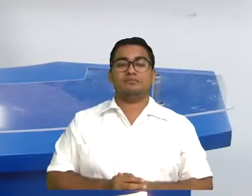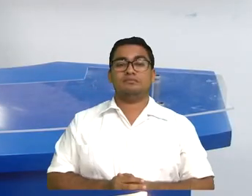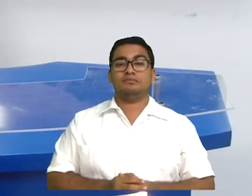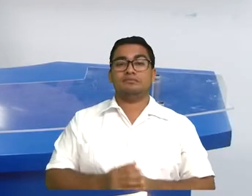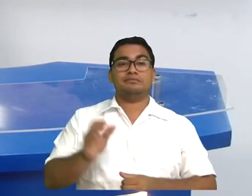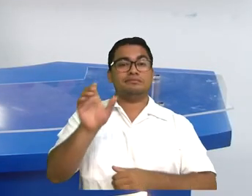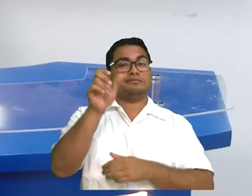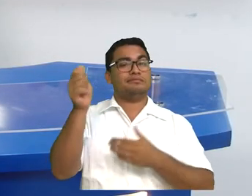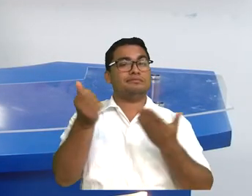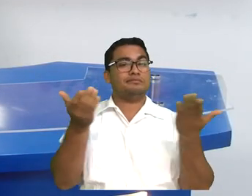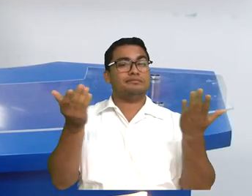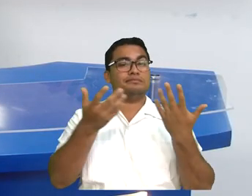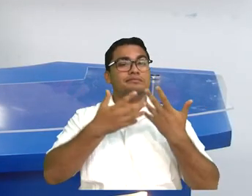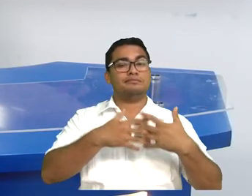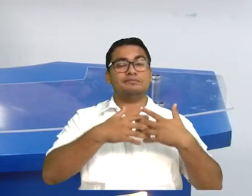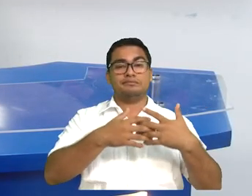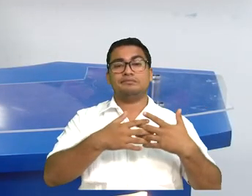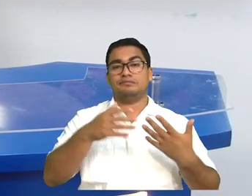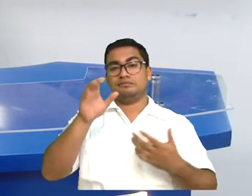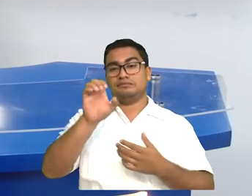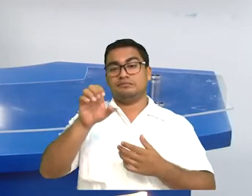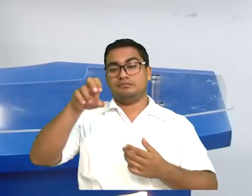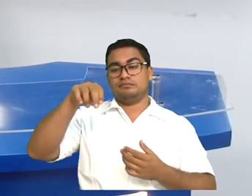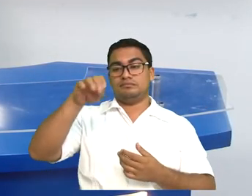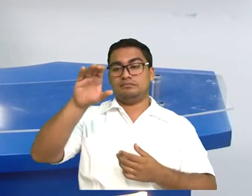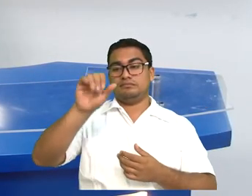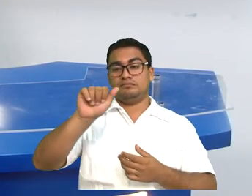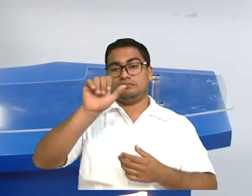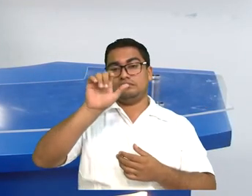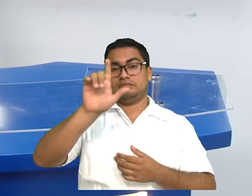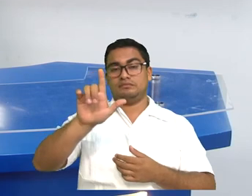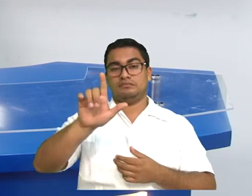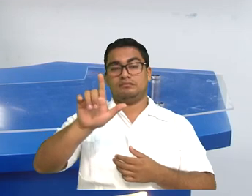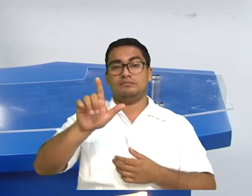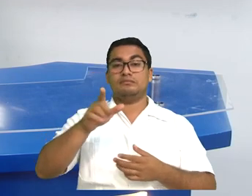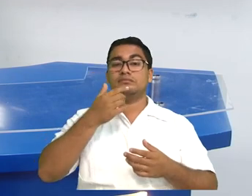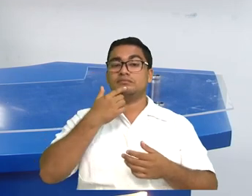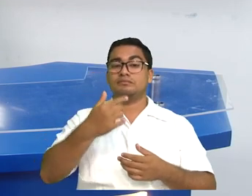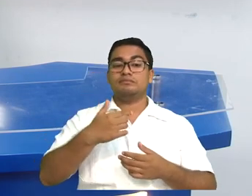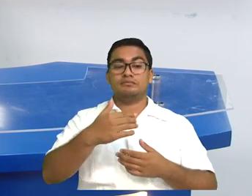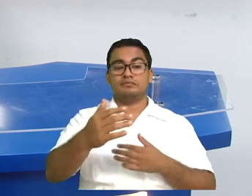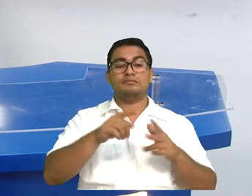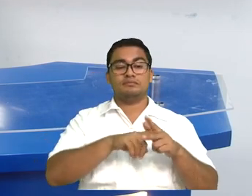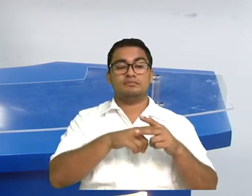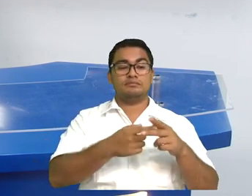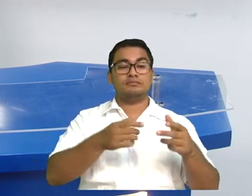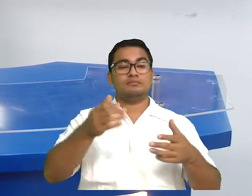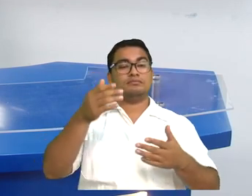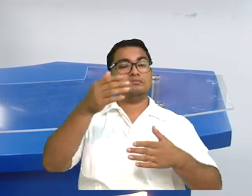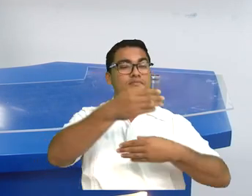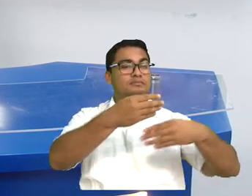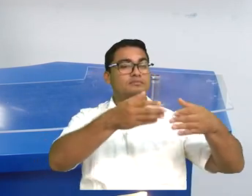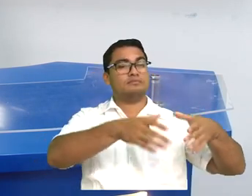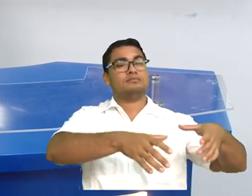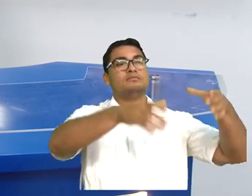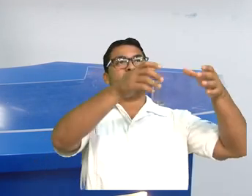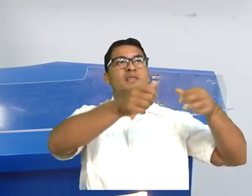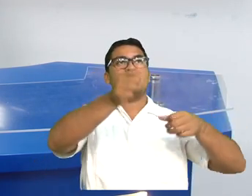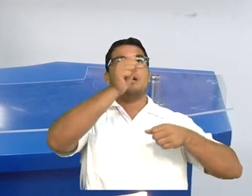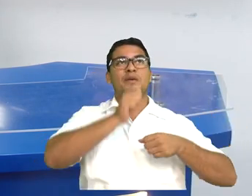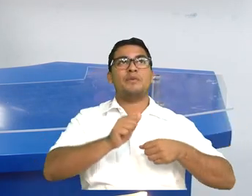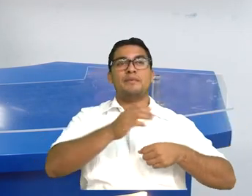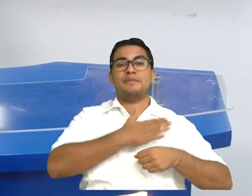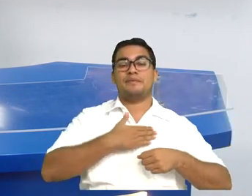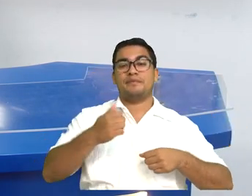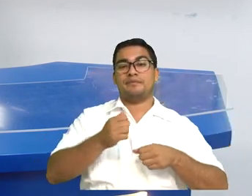Por otro lado, la empresa nicaragüense de acueductos y alcantarillados anunció el inicio de dos proyectos de agua potable que vienen a mejorar la